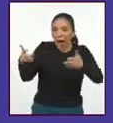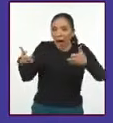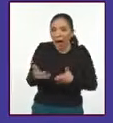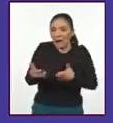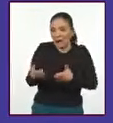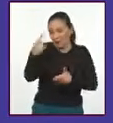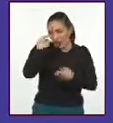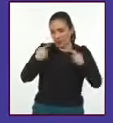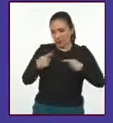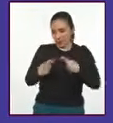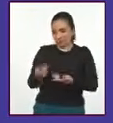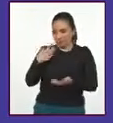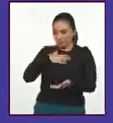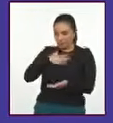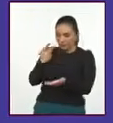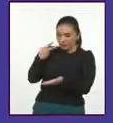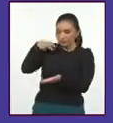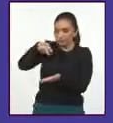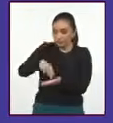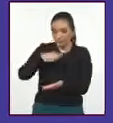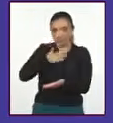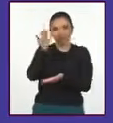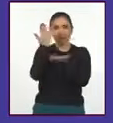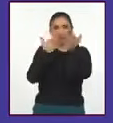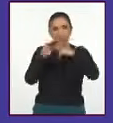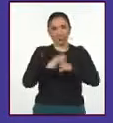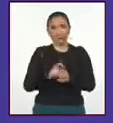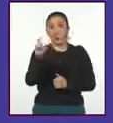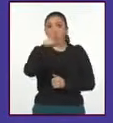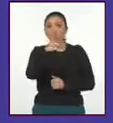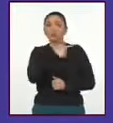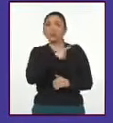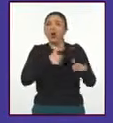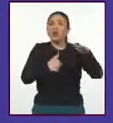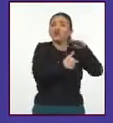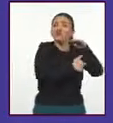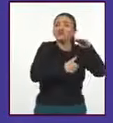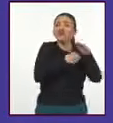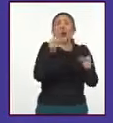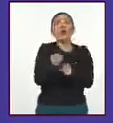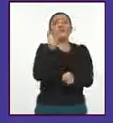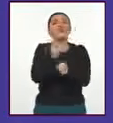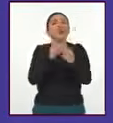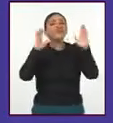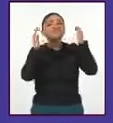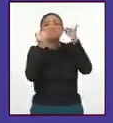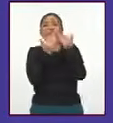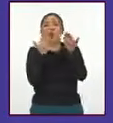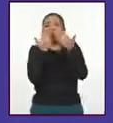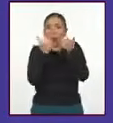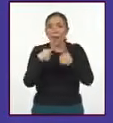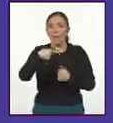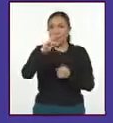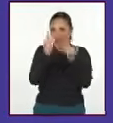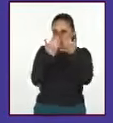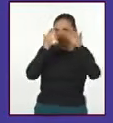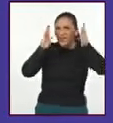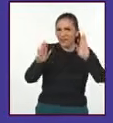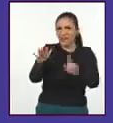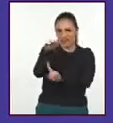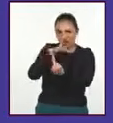cual estamos insertos. El aislamiento limita las oportunidades, mientras que la apertura y los contextos